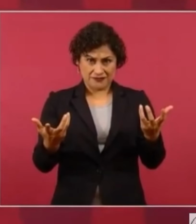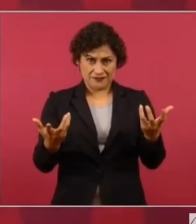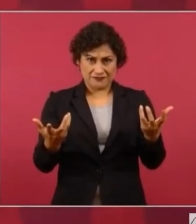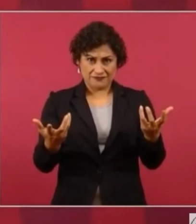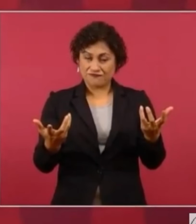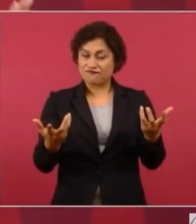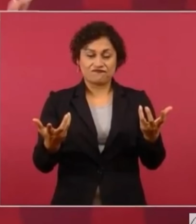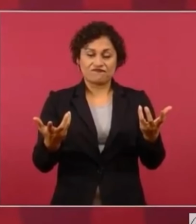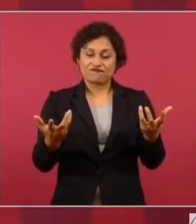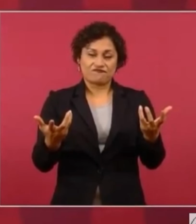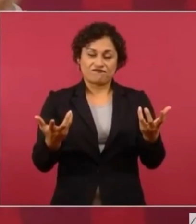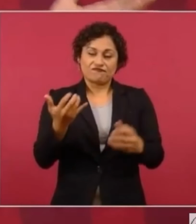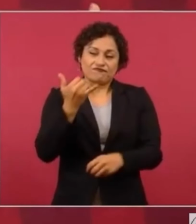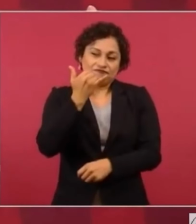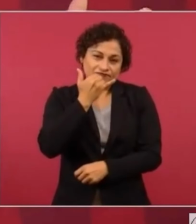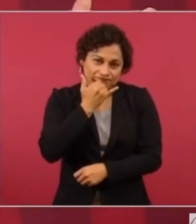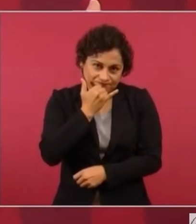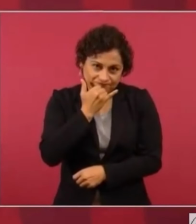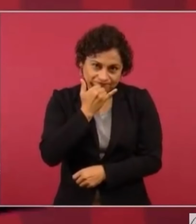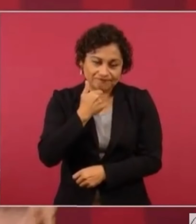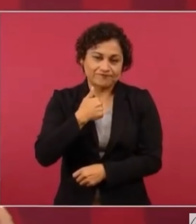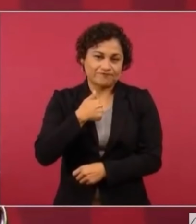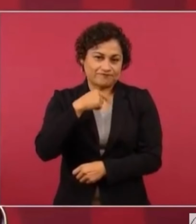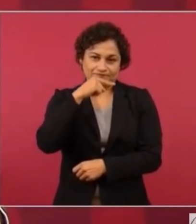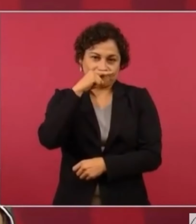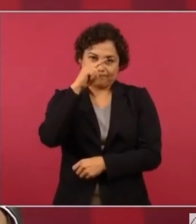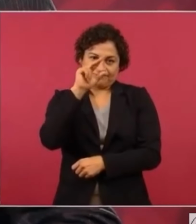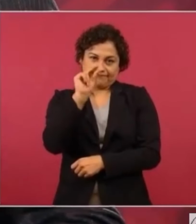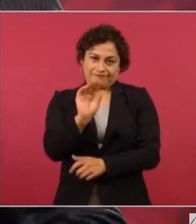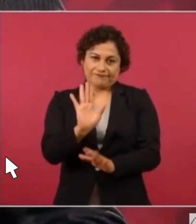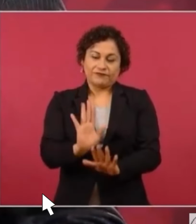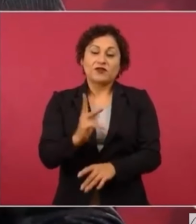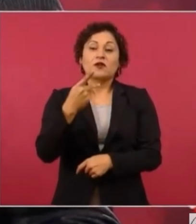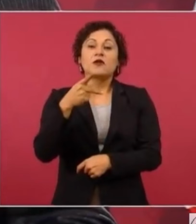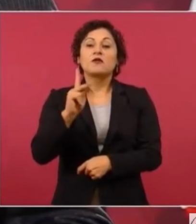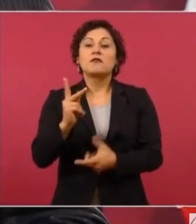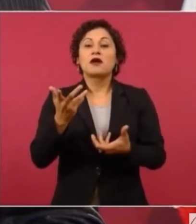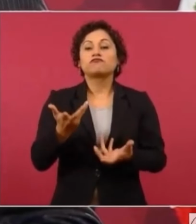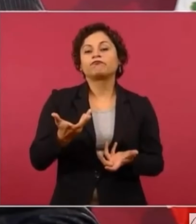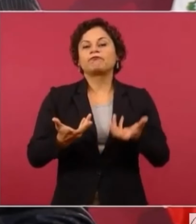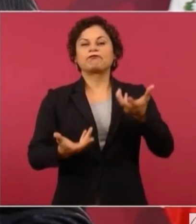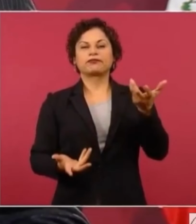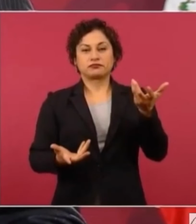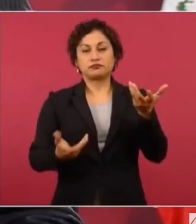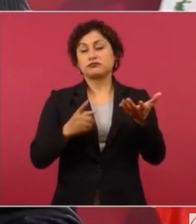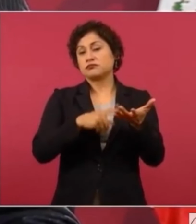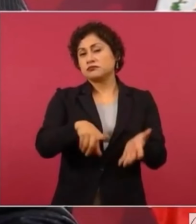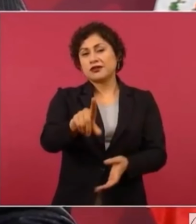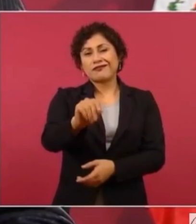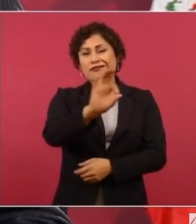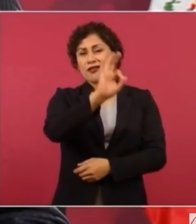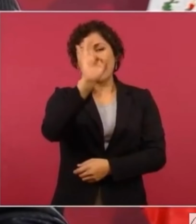No es para presumir, pero tenemos el 70% de aceptación.